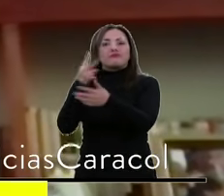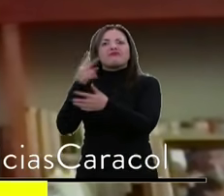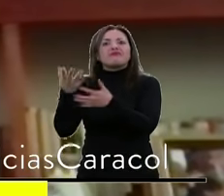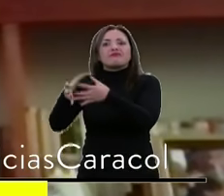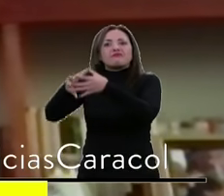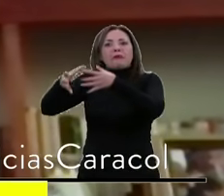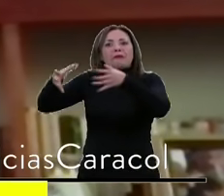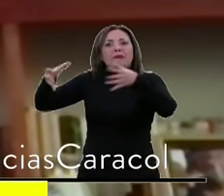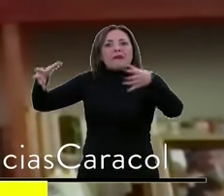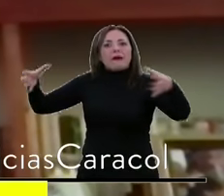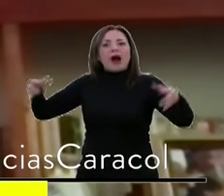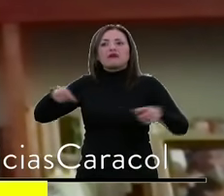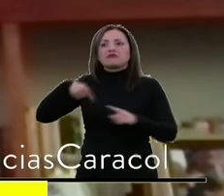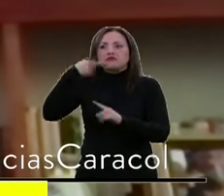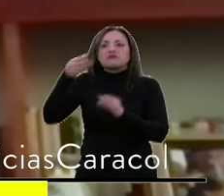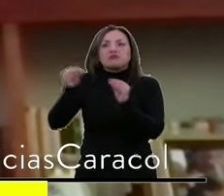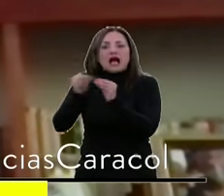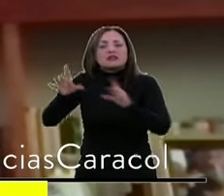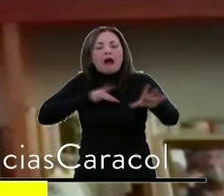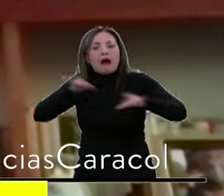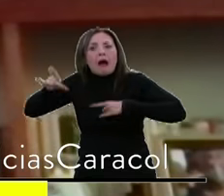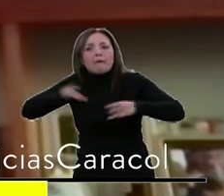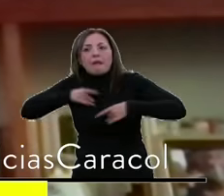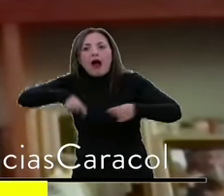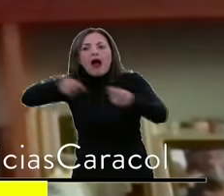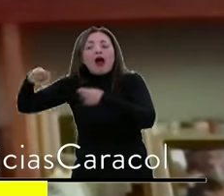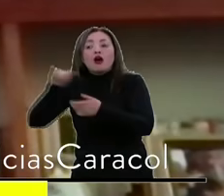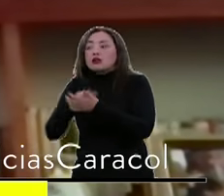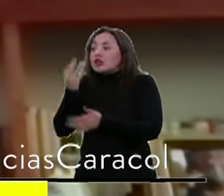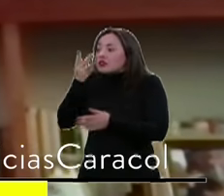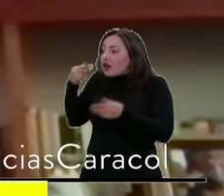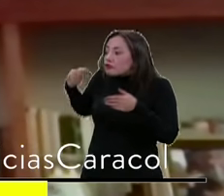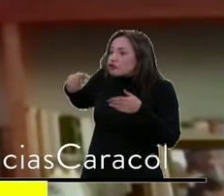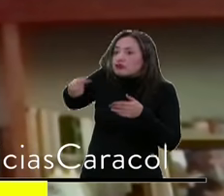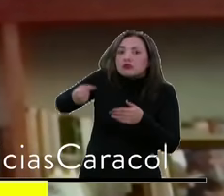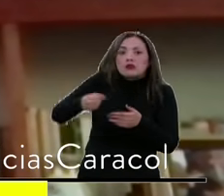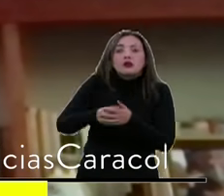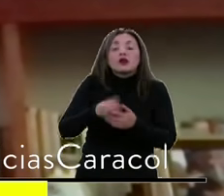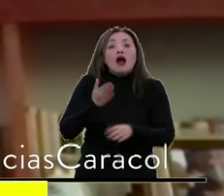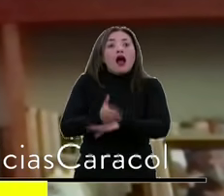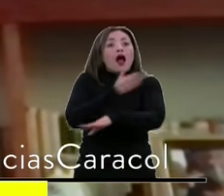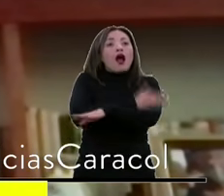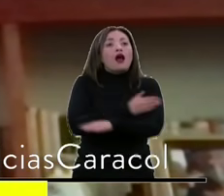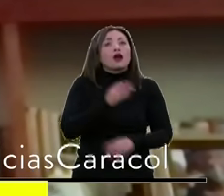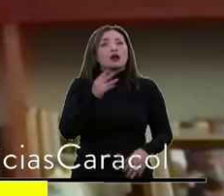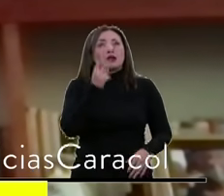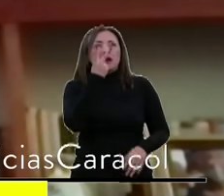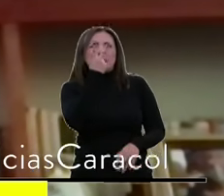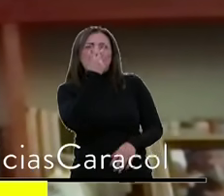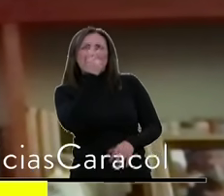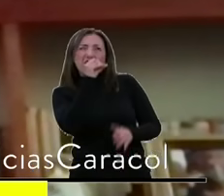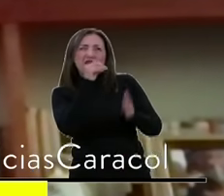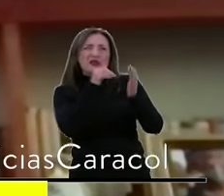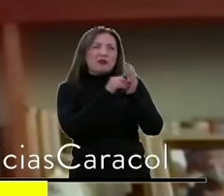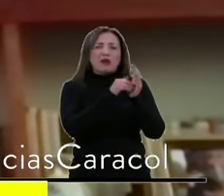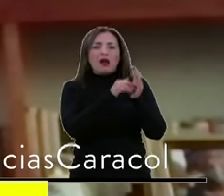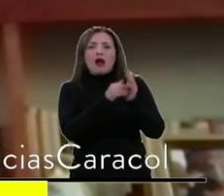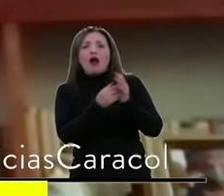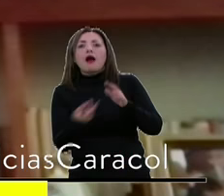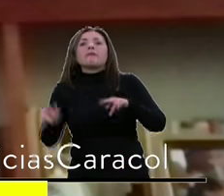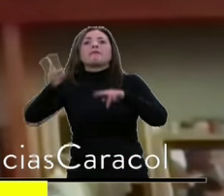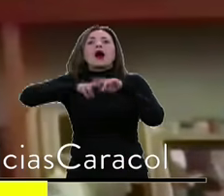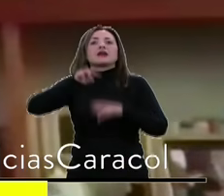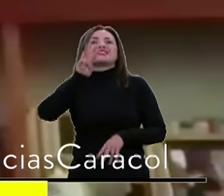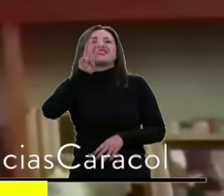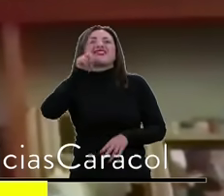contagios diarios en los últimos 10 días pasamos de 20.000 22.000 casos activos a más de